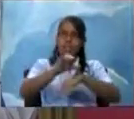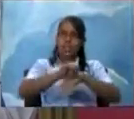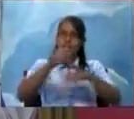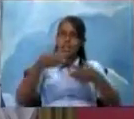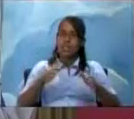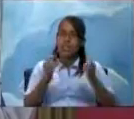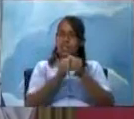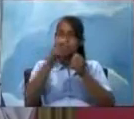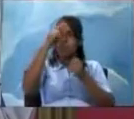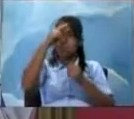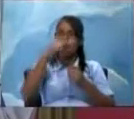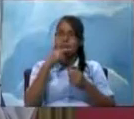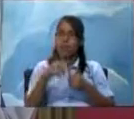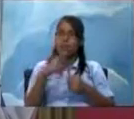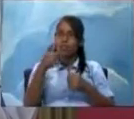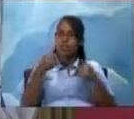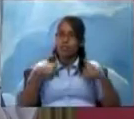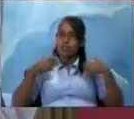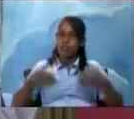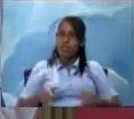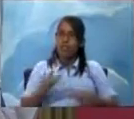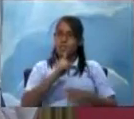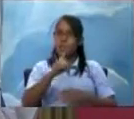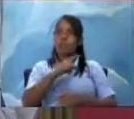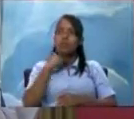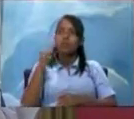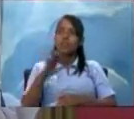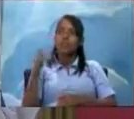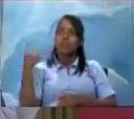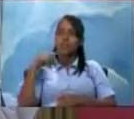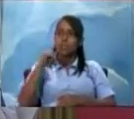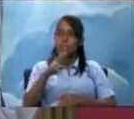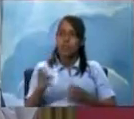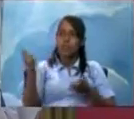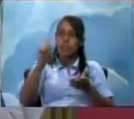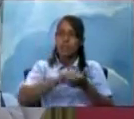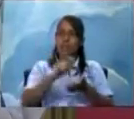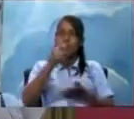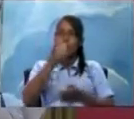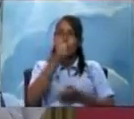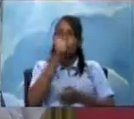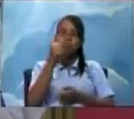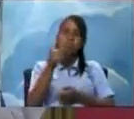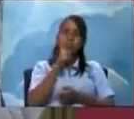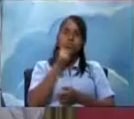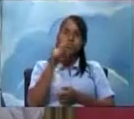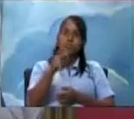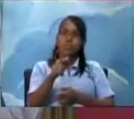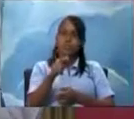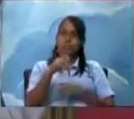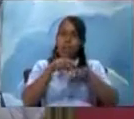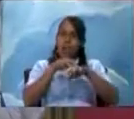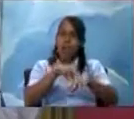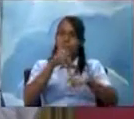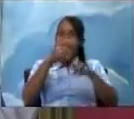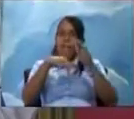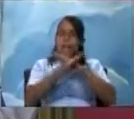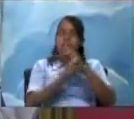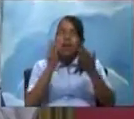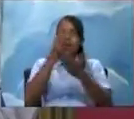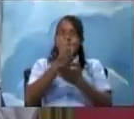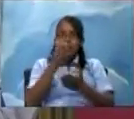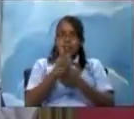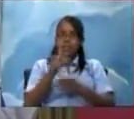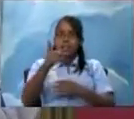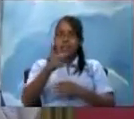Nací sin padre porque cuando yo nací ya papá había muerto. Tenía 2 meses mi mamá de embarazo. Y esto la llevó, pues, ir a la